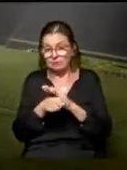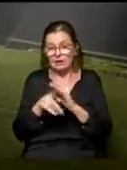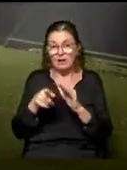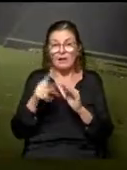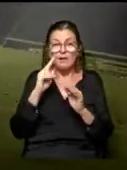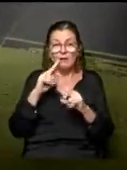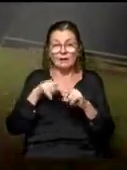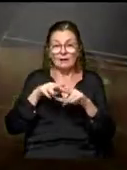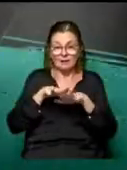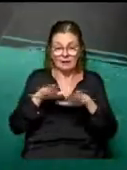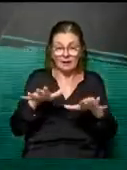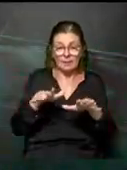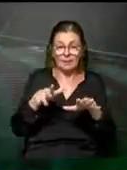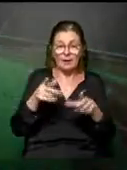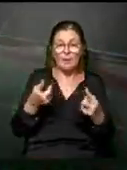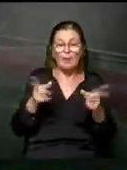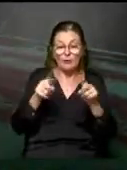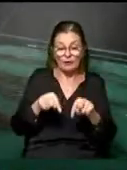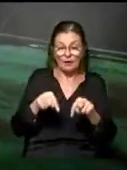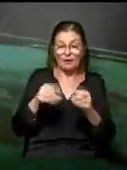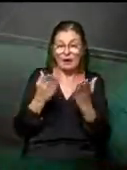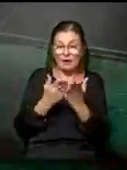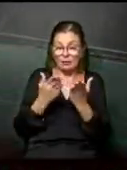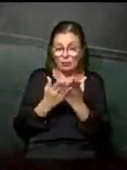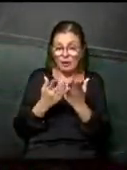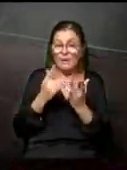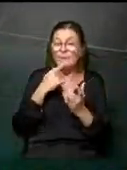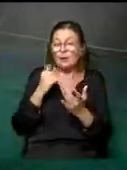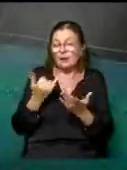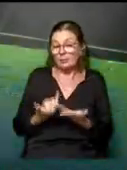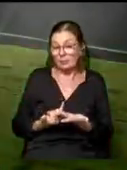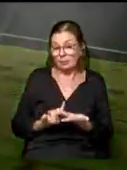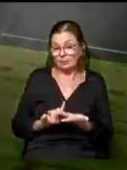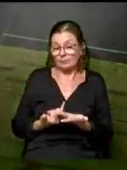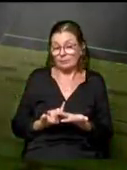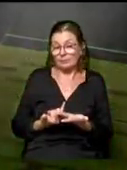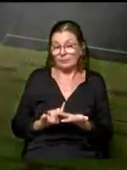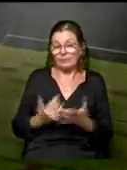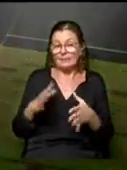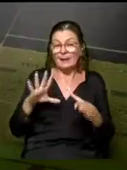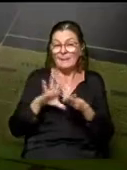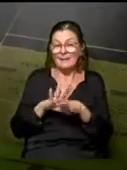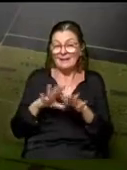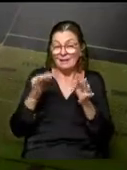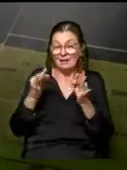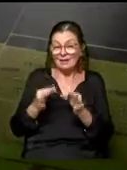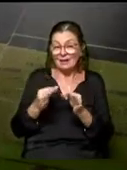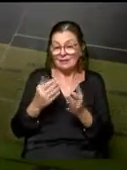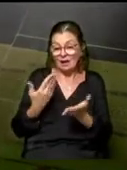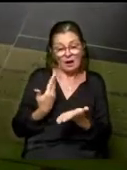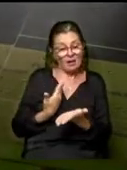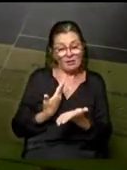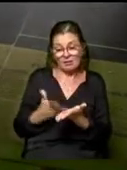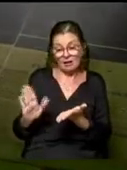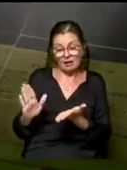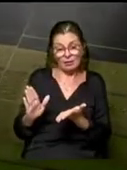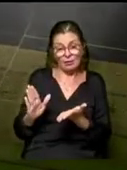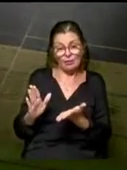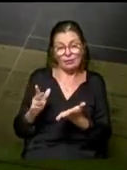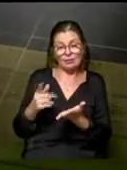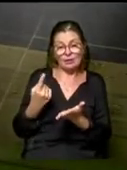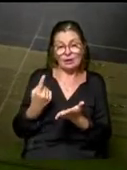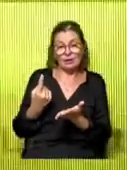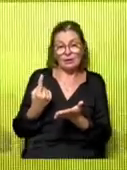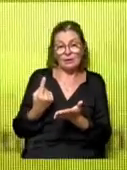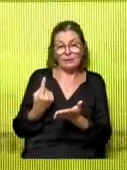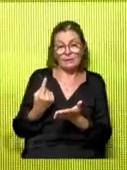red para reinsertarlo en el ámbito educativo, por ejemplo, ¿no? El MIDES en realidad se ha retirado, uno de los puntos de inflexión